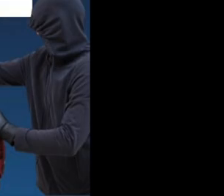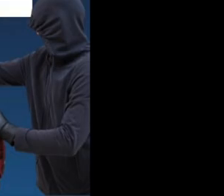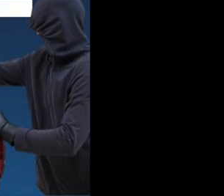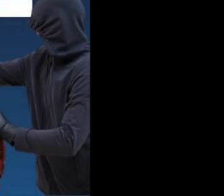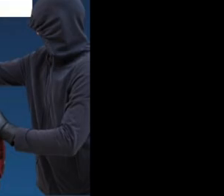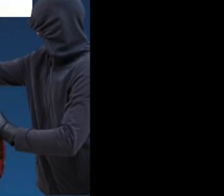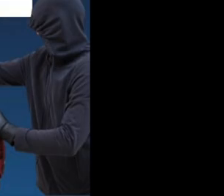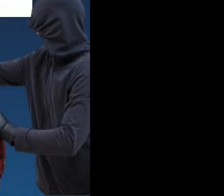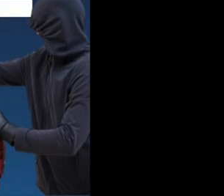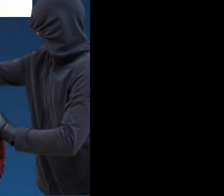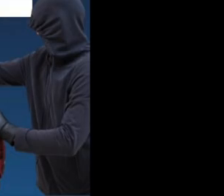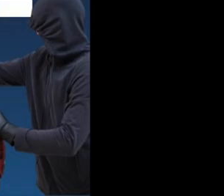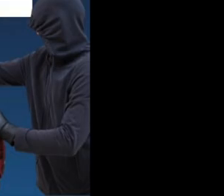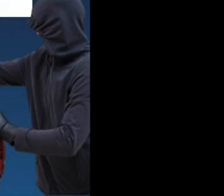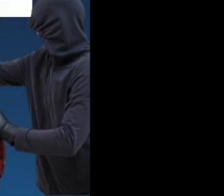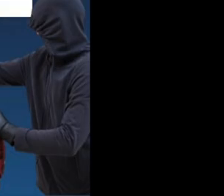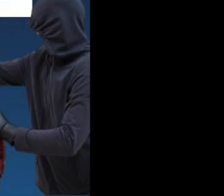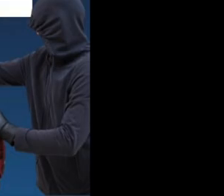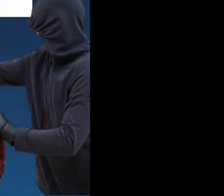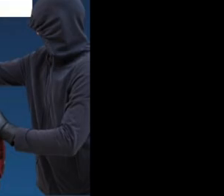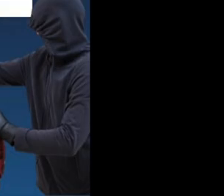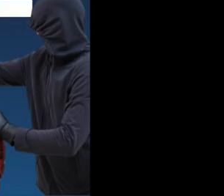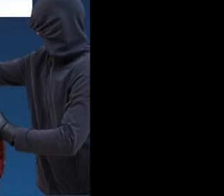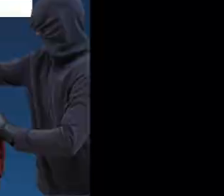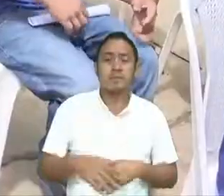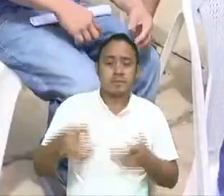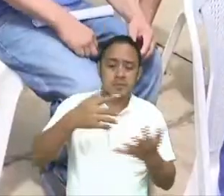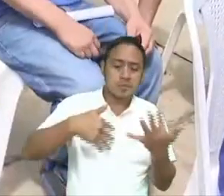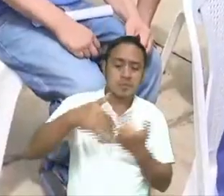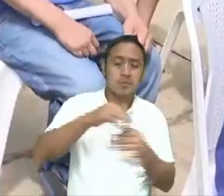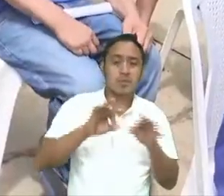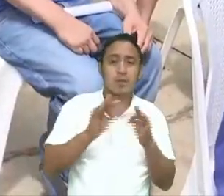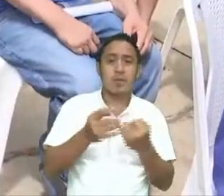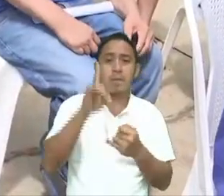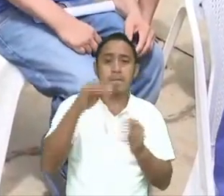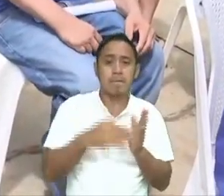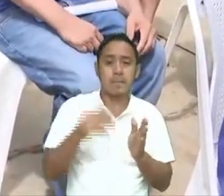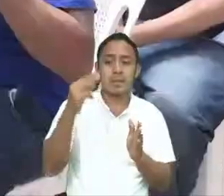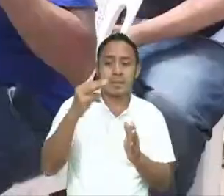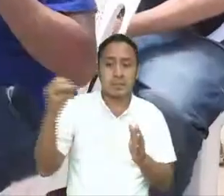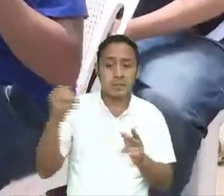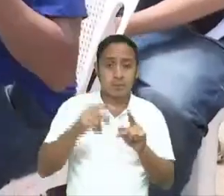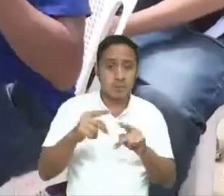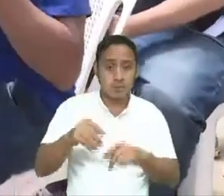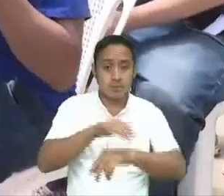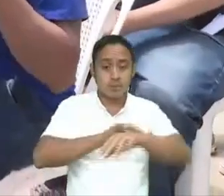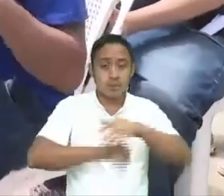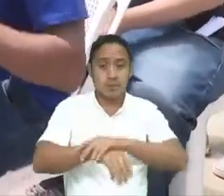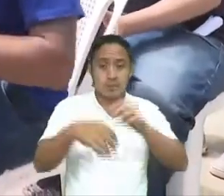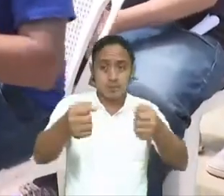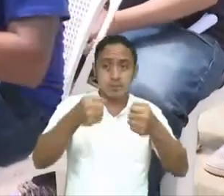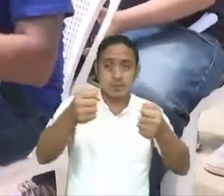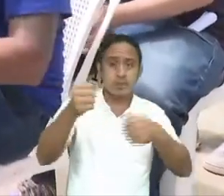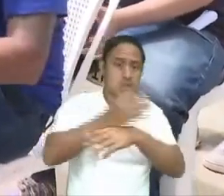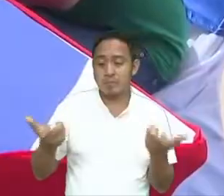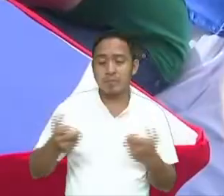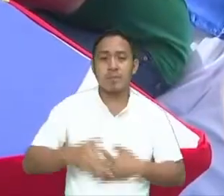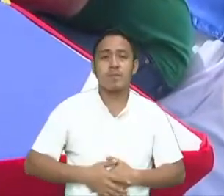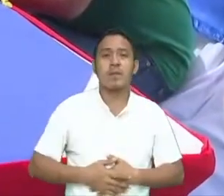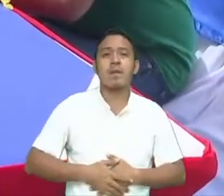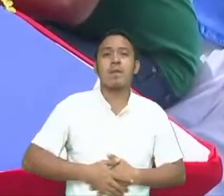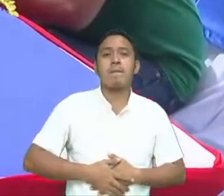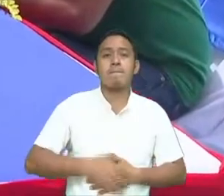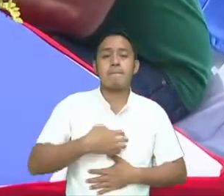en el país, de un 13% en el 2021. Por otro lado, este 27 de julio, el régimen otorgó el beneficio